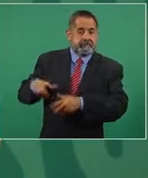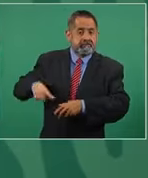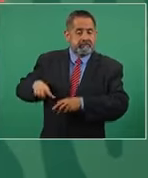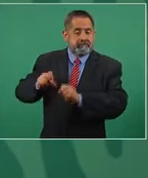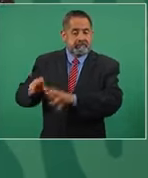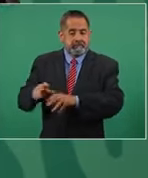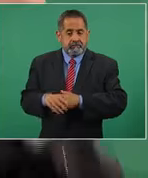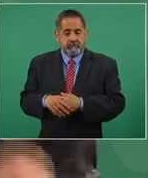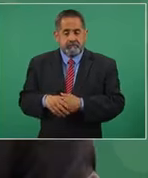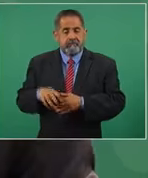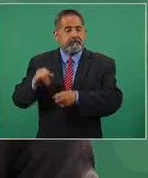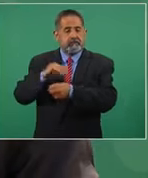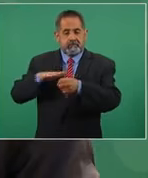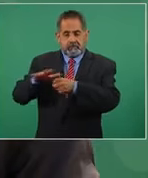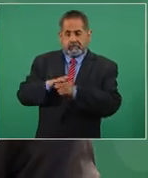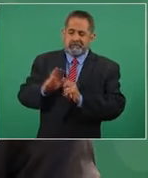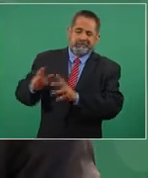ni el del Istmo,